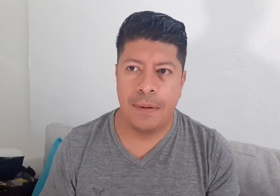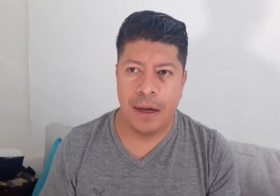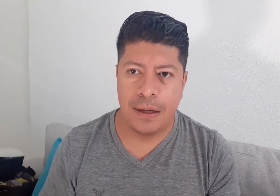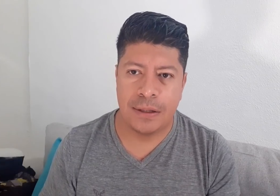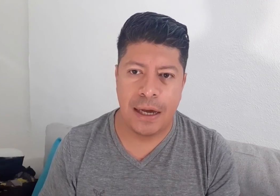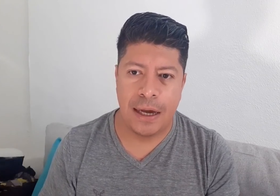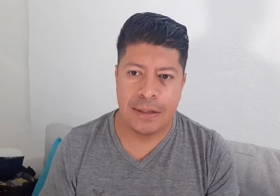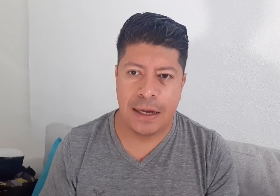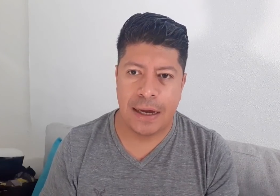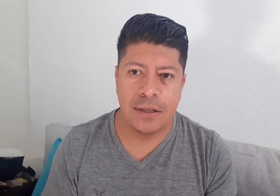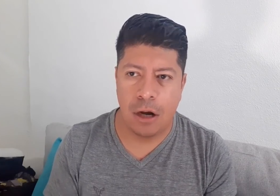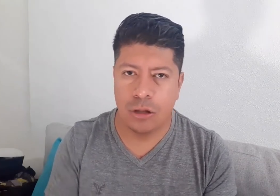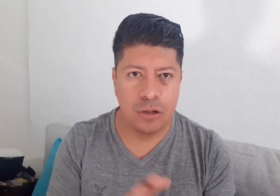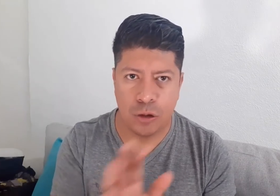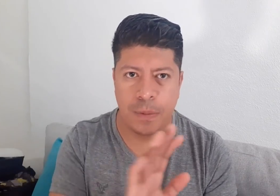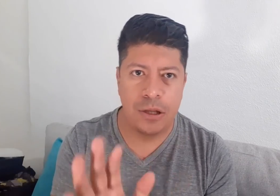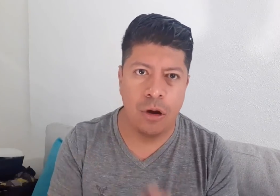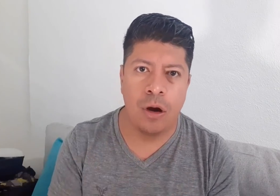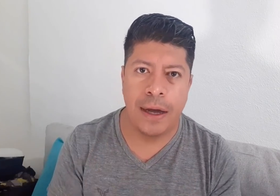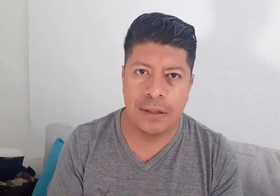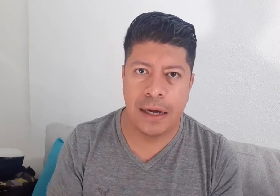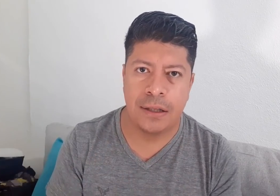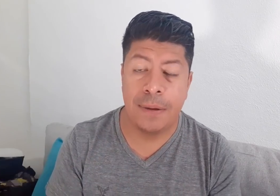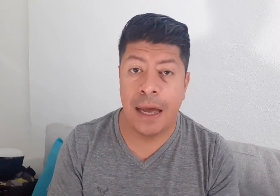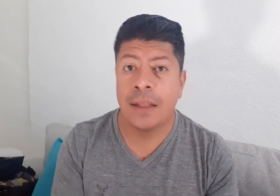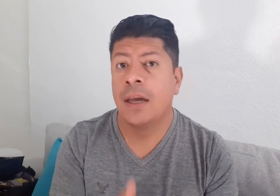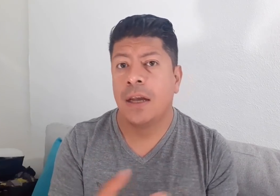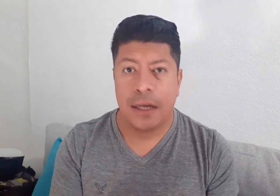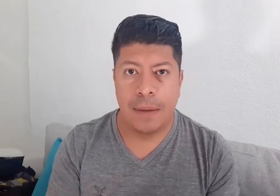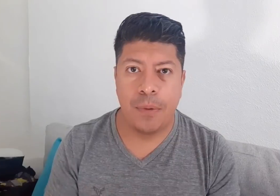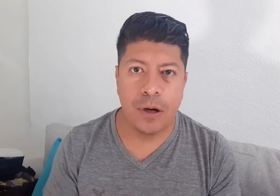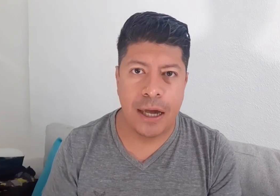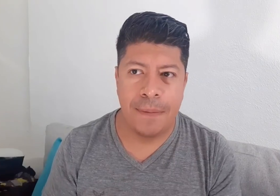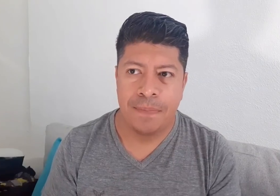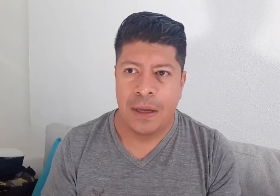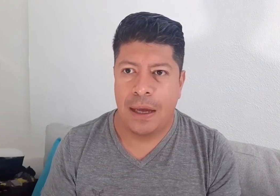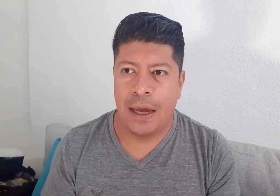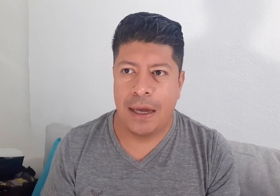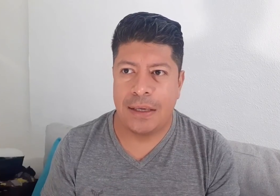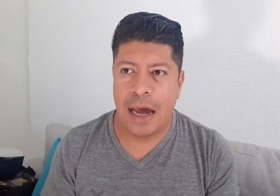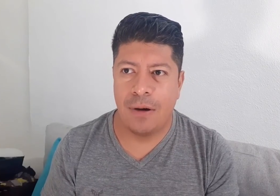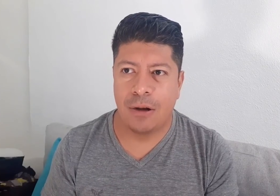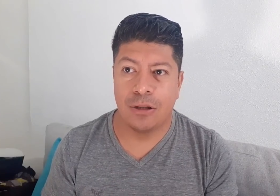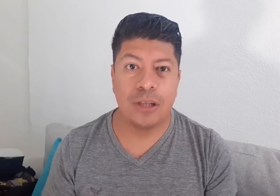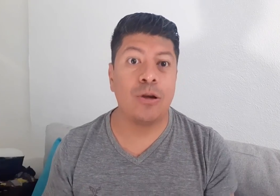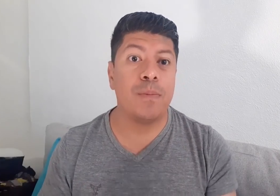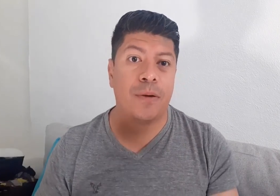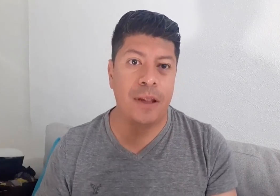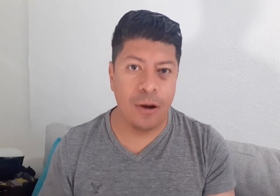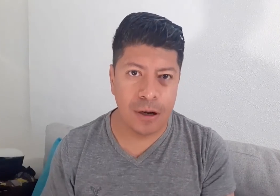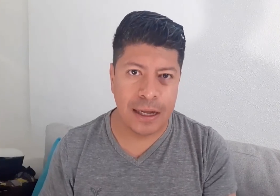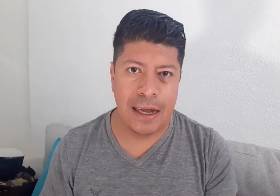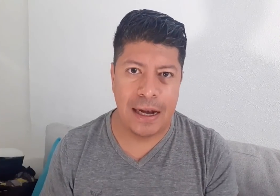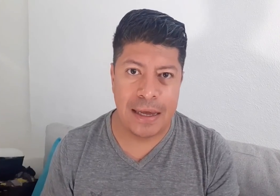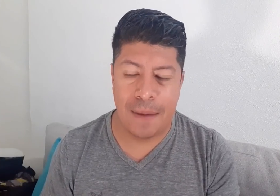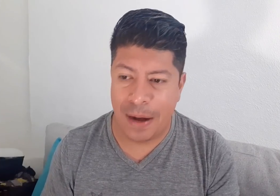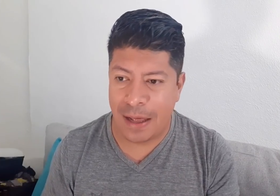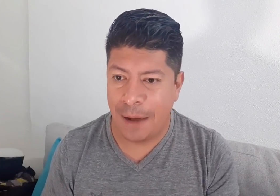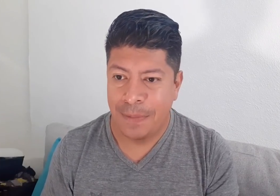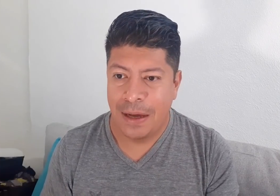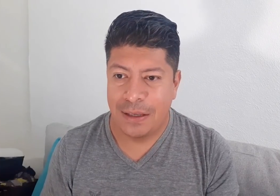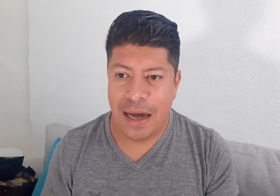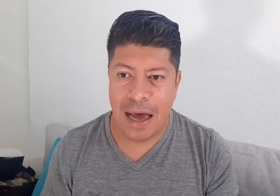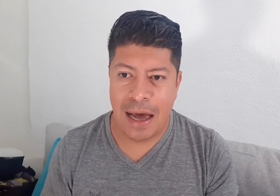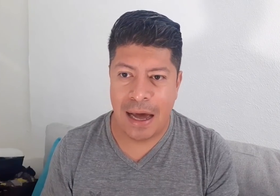pues se canceló, se suspendió esta actividad, que porque ya no le contestó el proveedor, que la